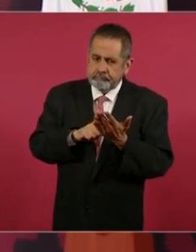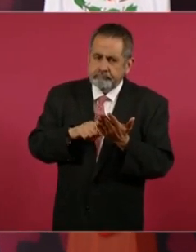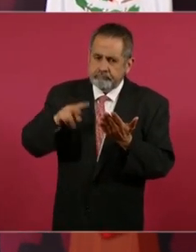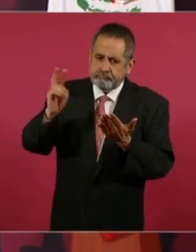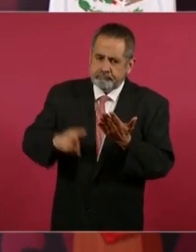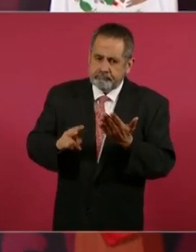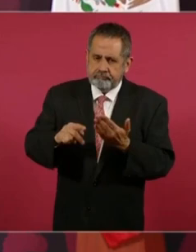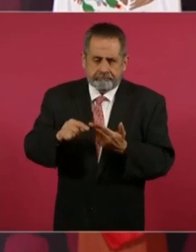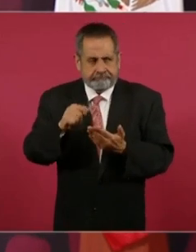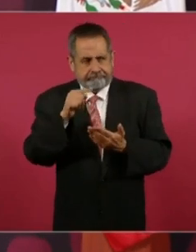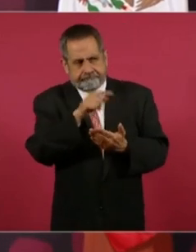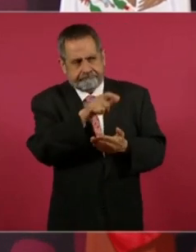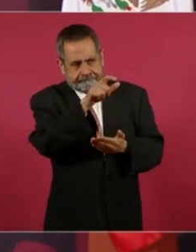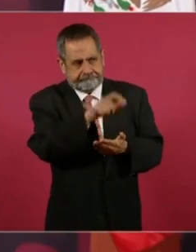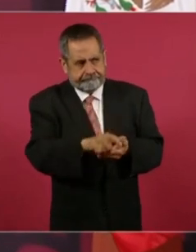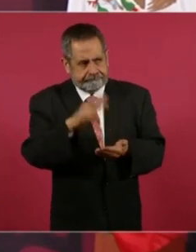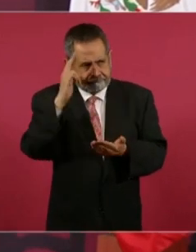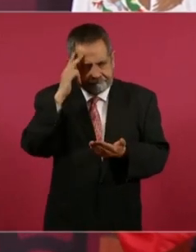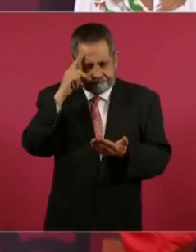a Porfirio Díaz,